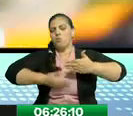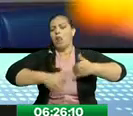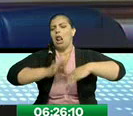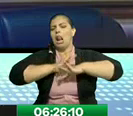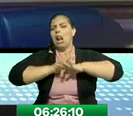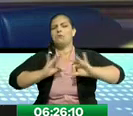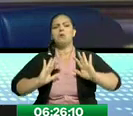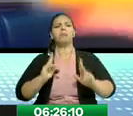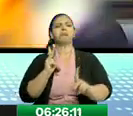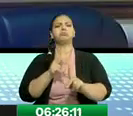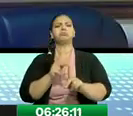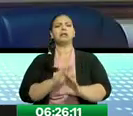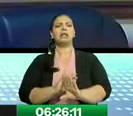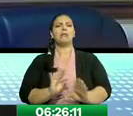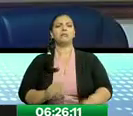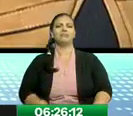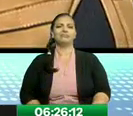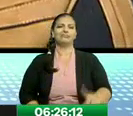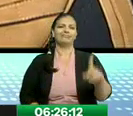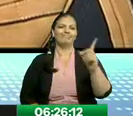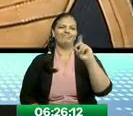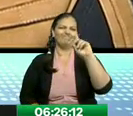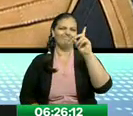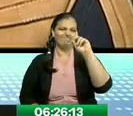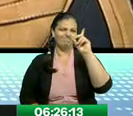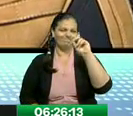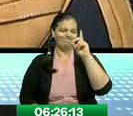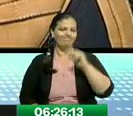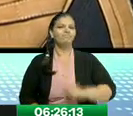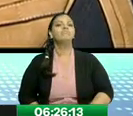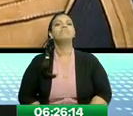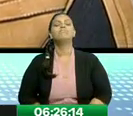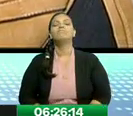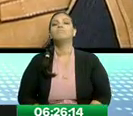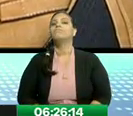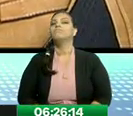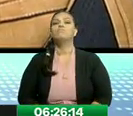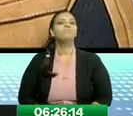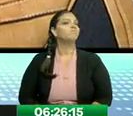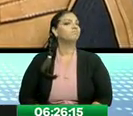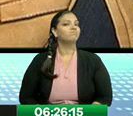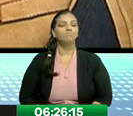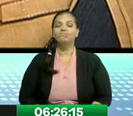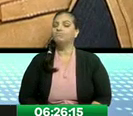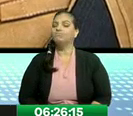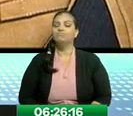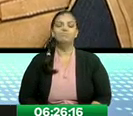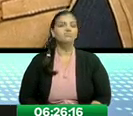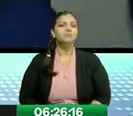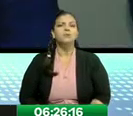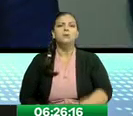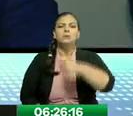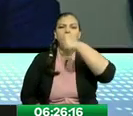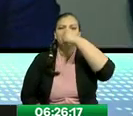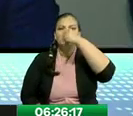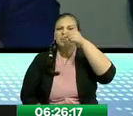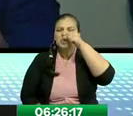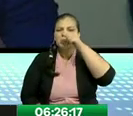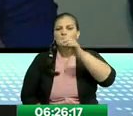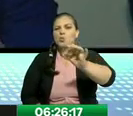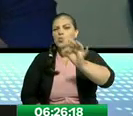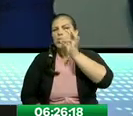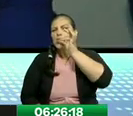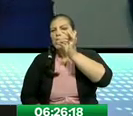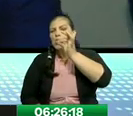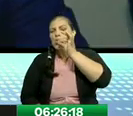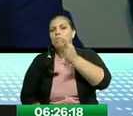que un paciente de la talla de o de la índole de drogadictos, cualquier droga que consuma, se va a curar con un